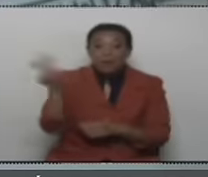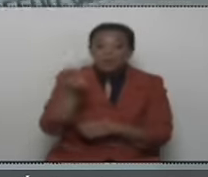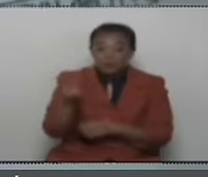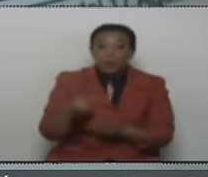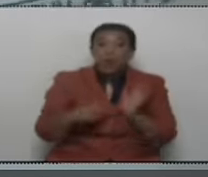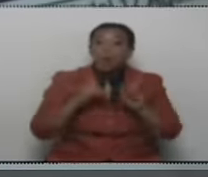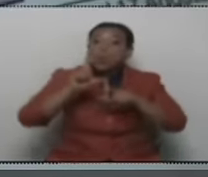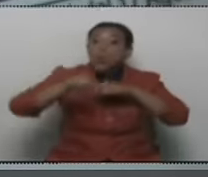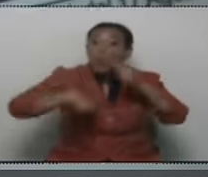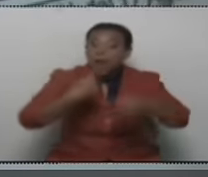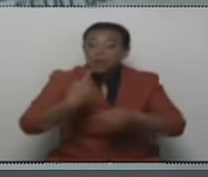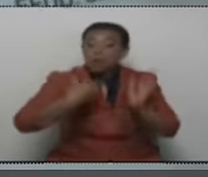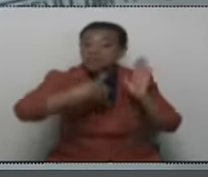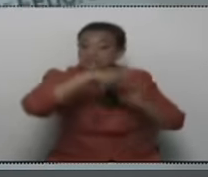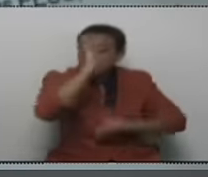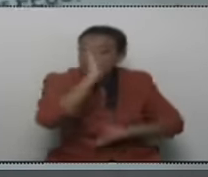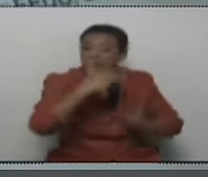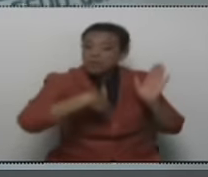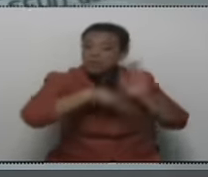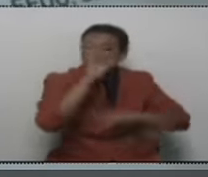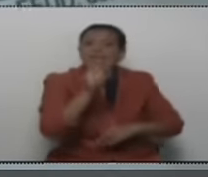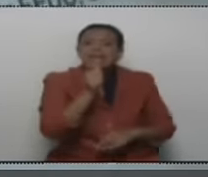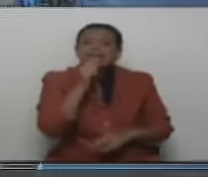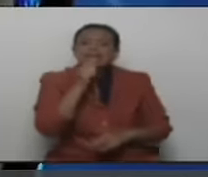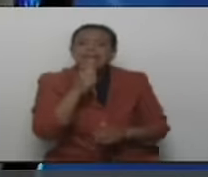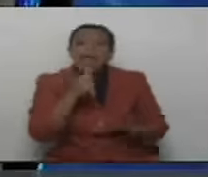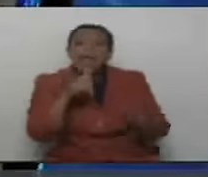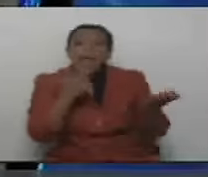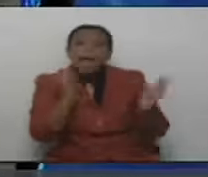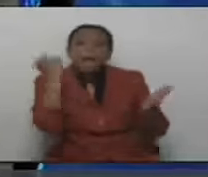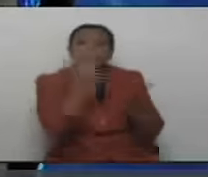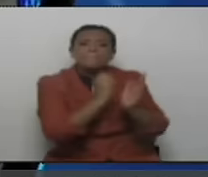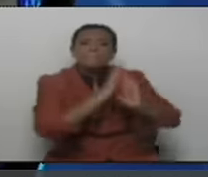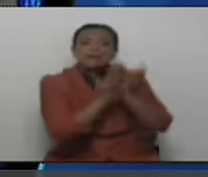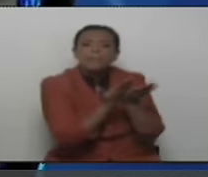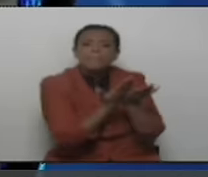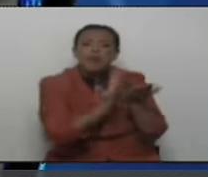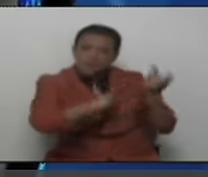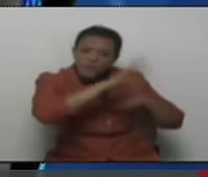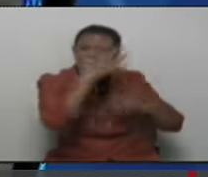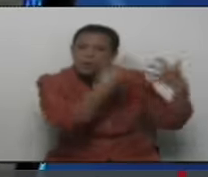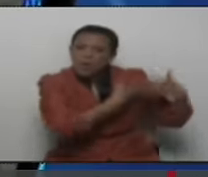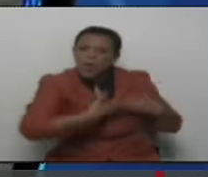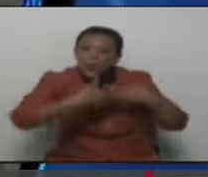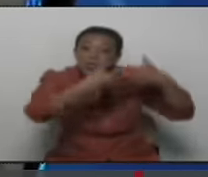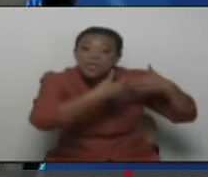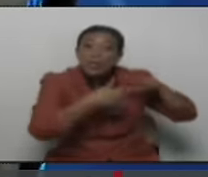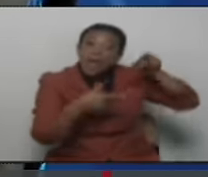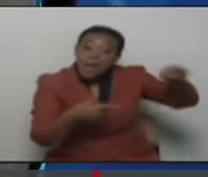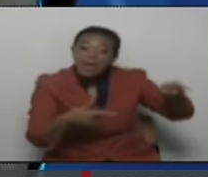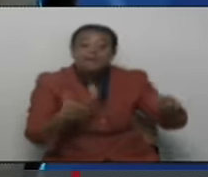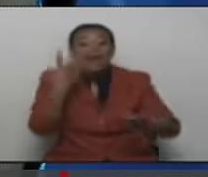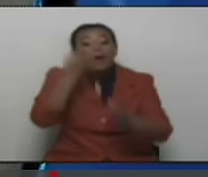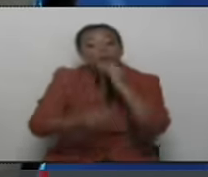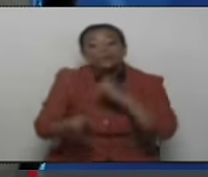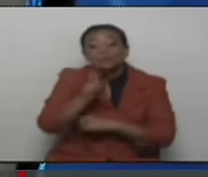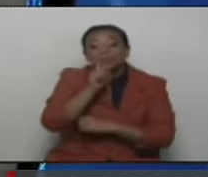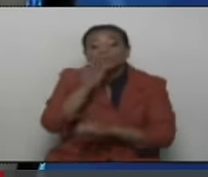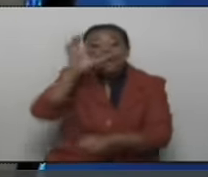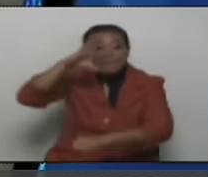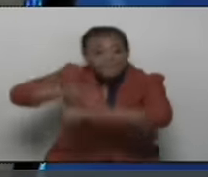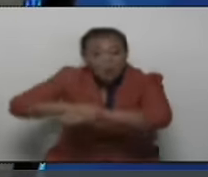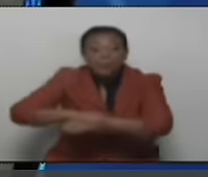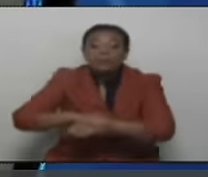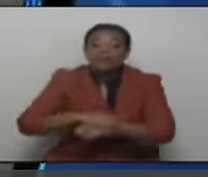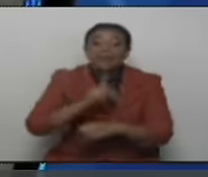Y luego salió. ¿Quién le facilita entradas y salidas? Esta persona que está convicta y confesa del